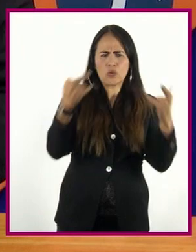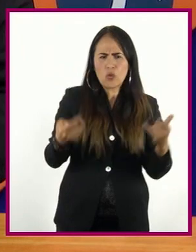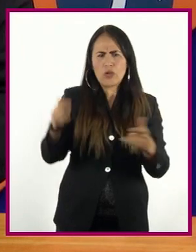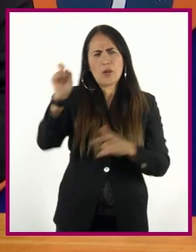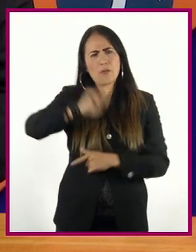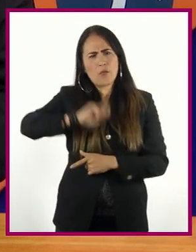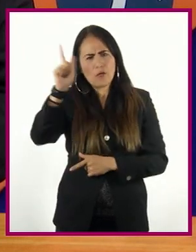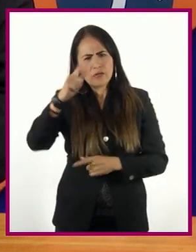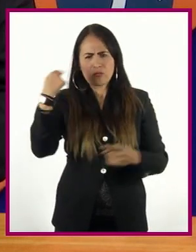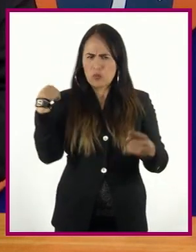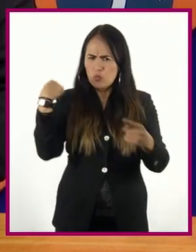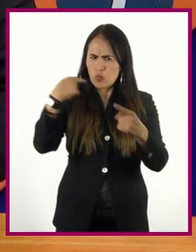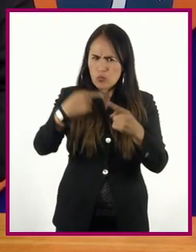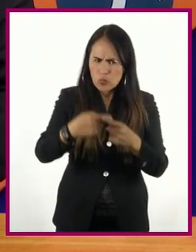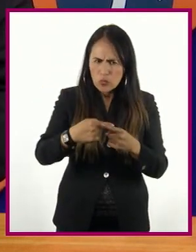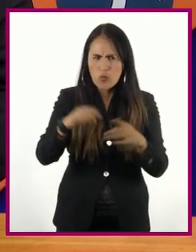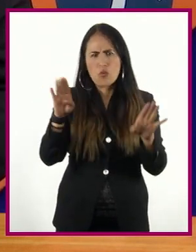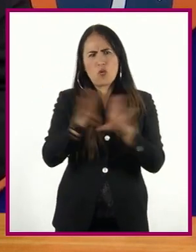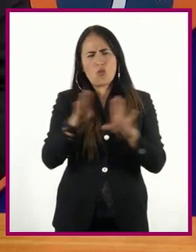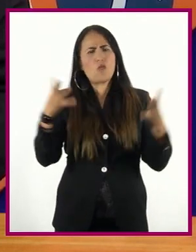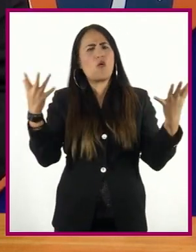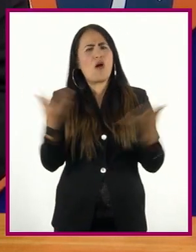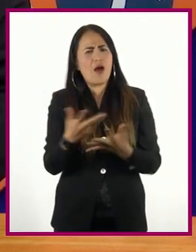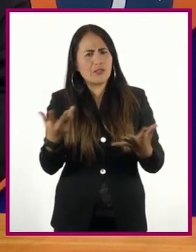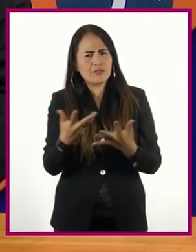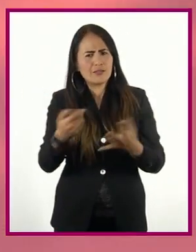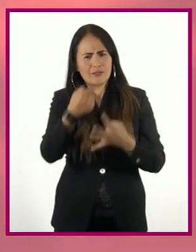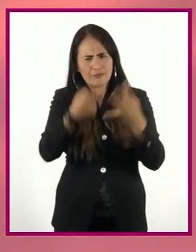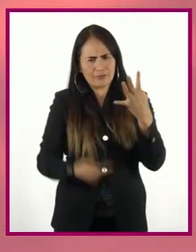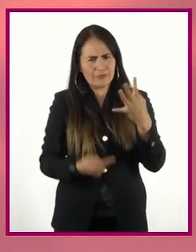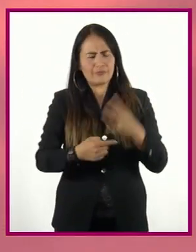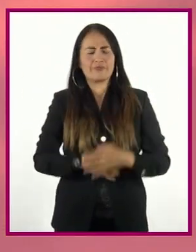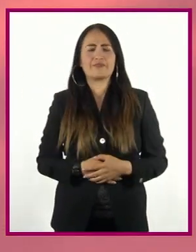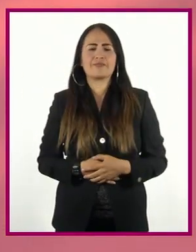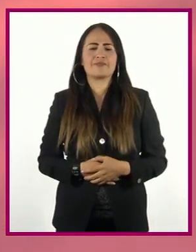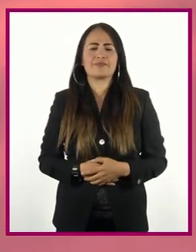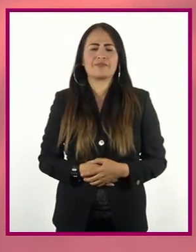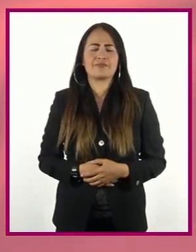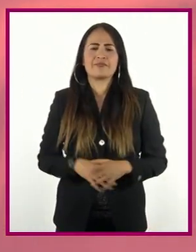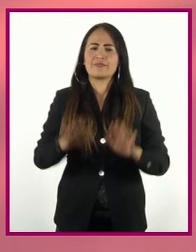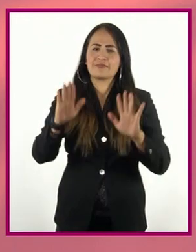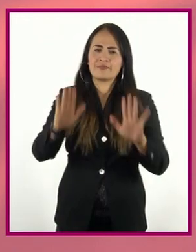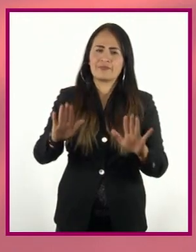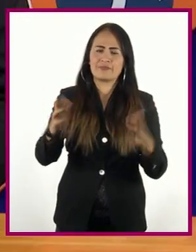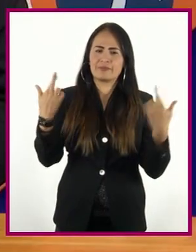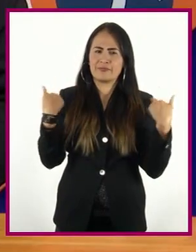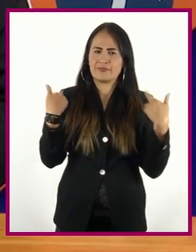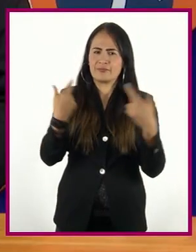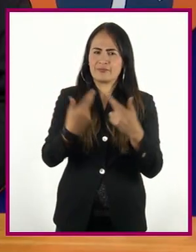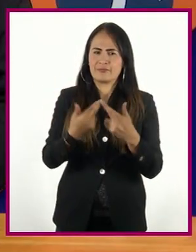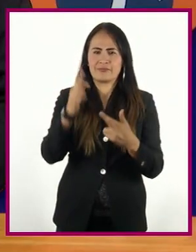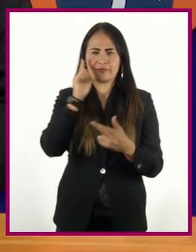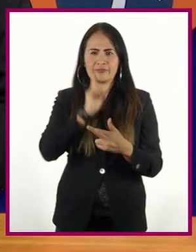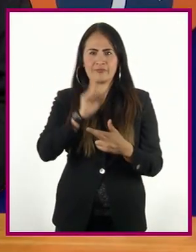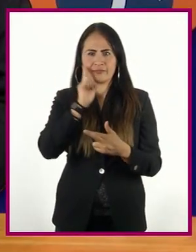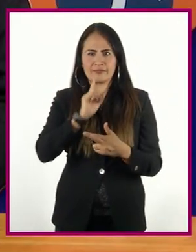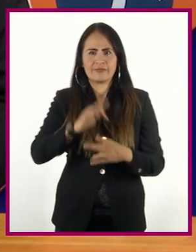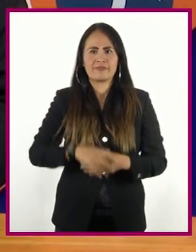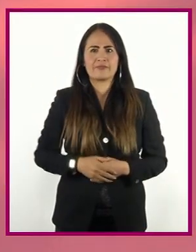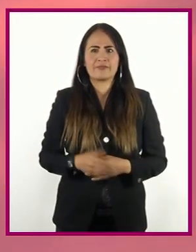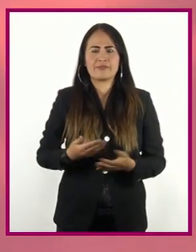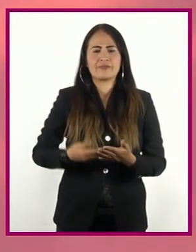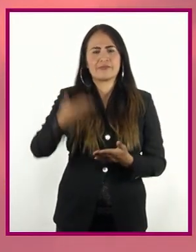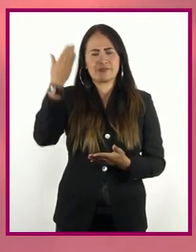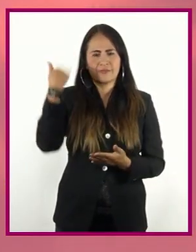trayectoria, formación y producción de una persona. Profesora, si regresamos a los casos que vimos